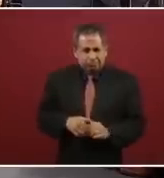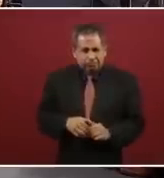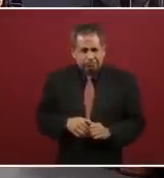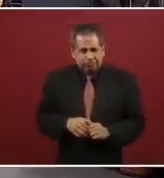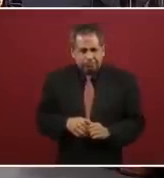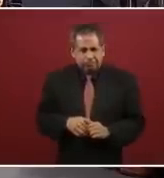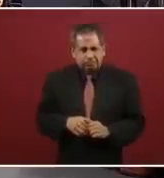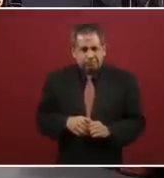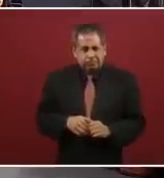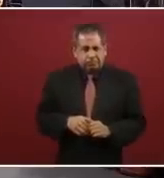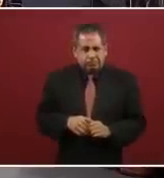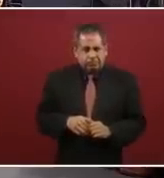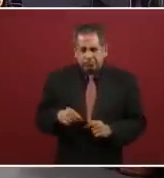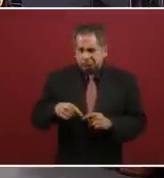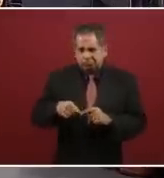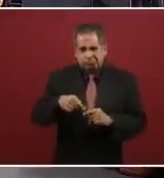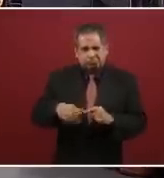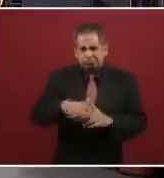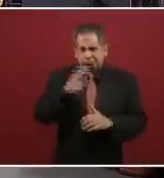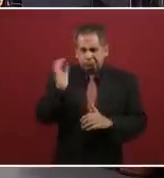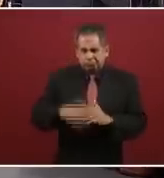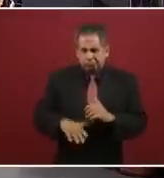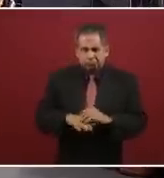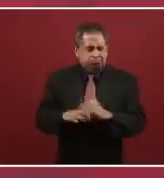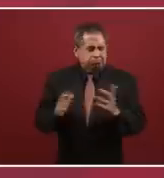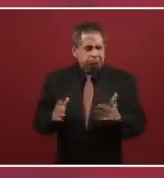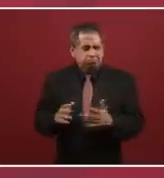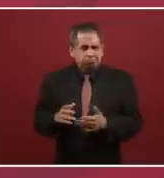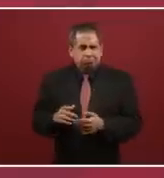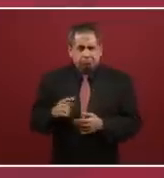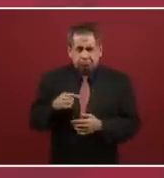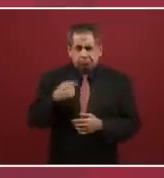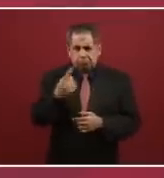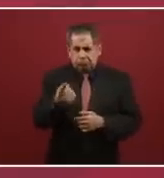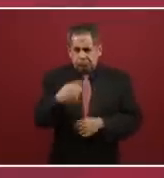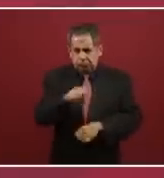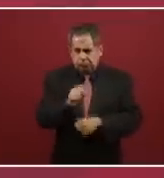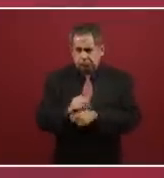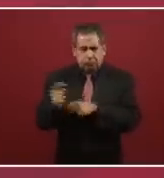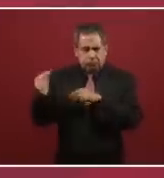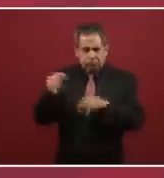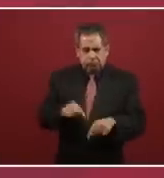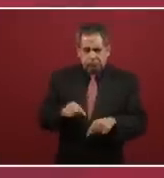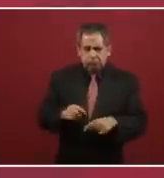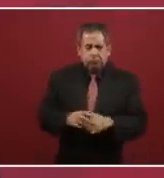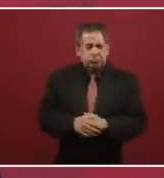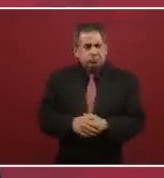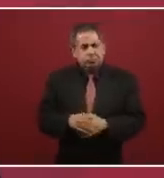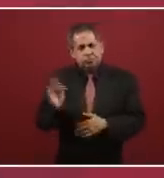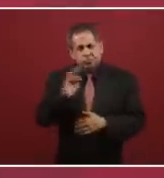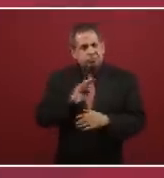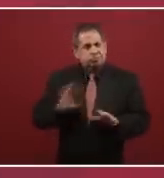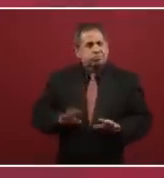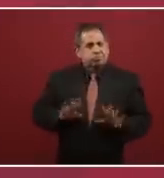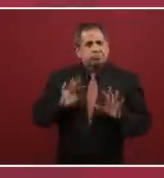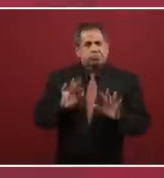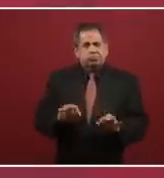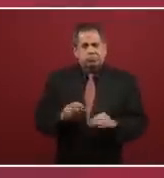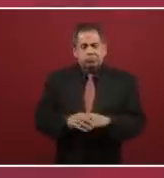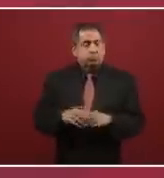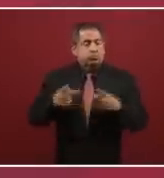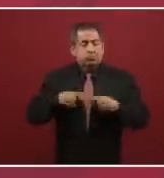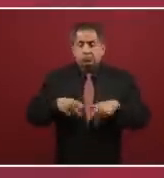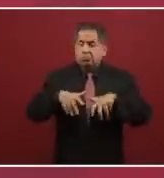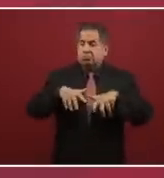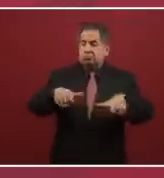ya va a concluir, o sea, entonces la semana próxima incluso es conveniente que el pueblo de